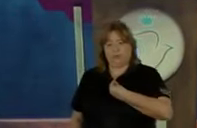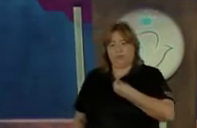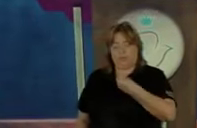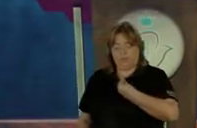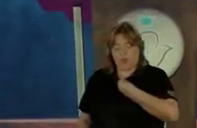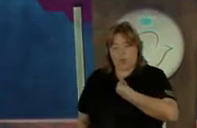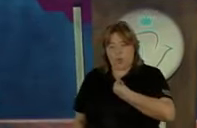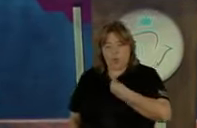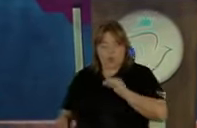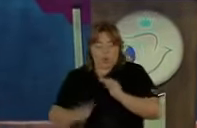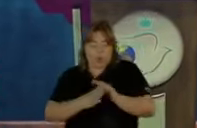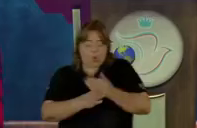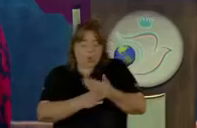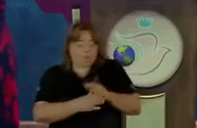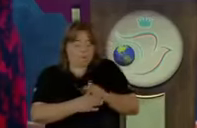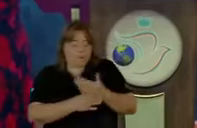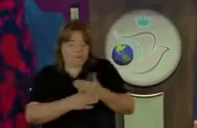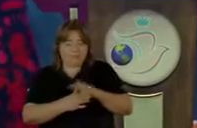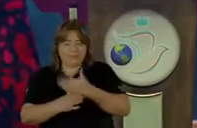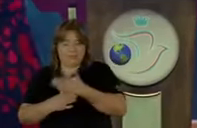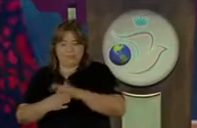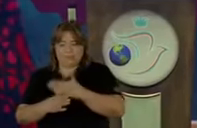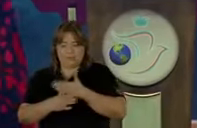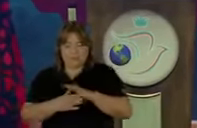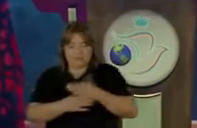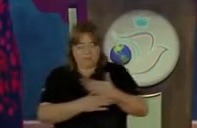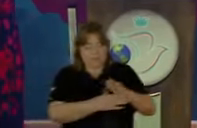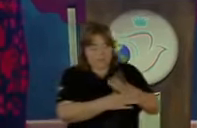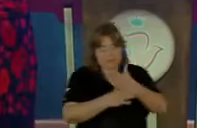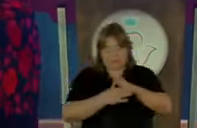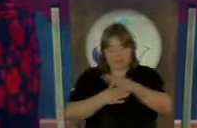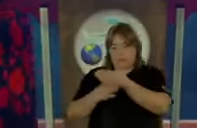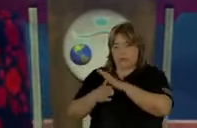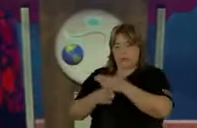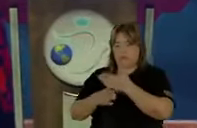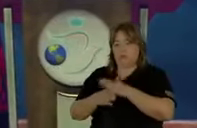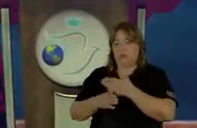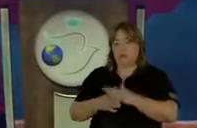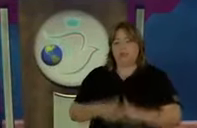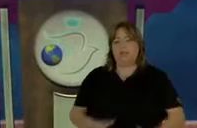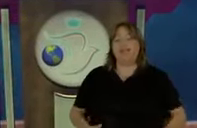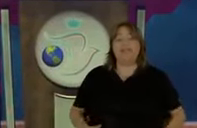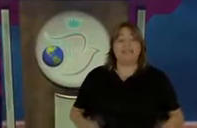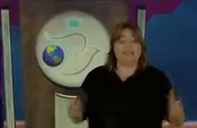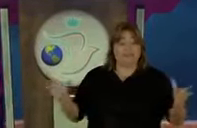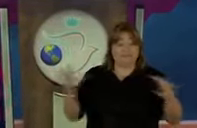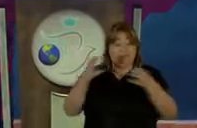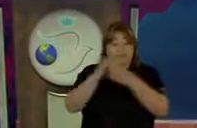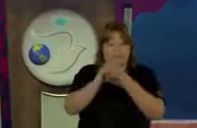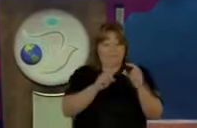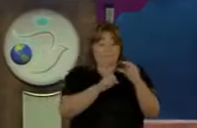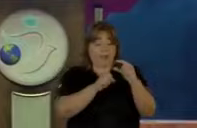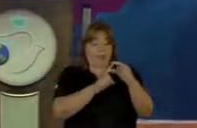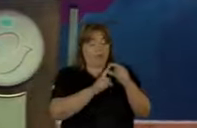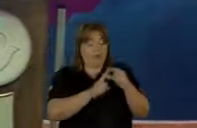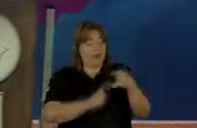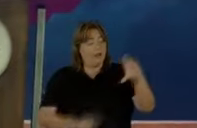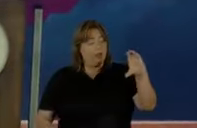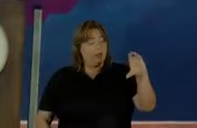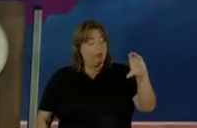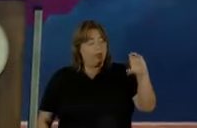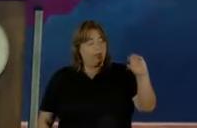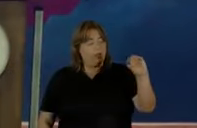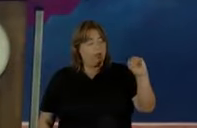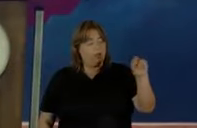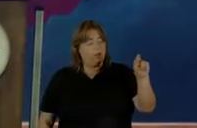tenían todas las cosas en común. Eso es coinonía. Aleluya.